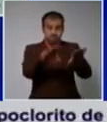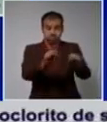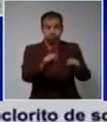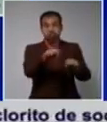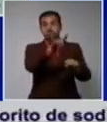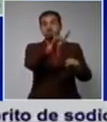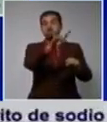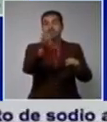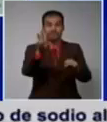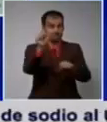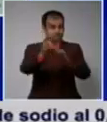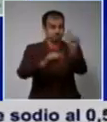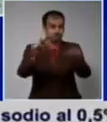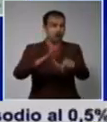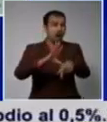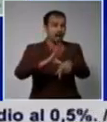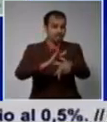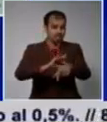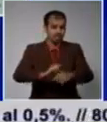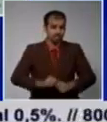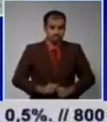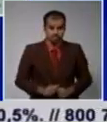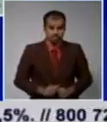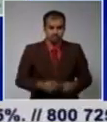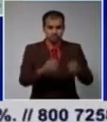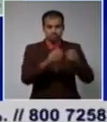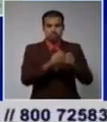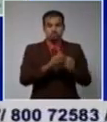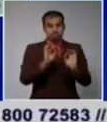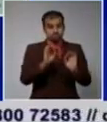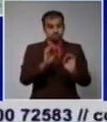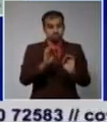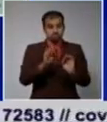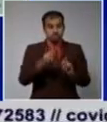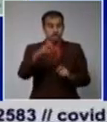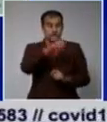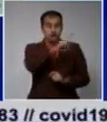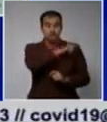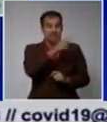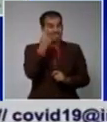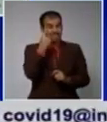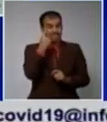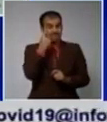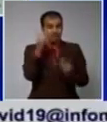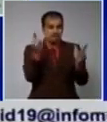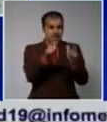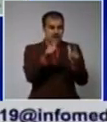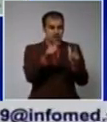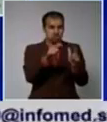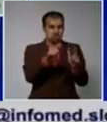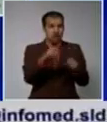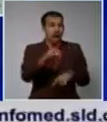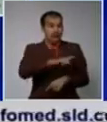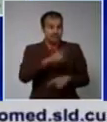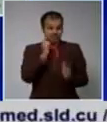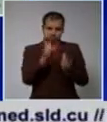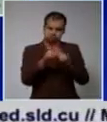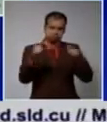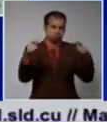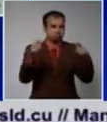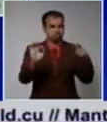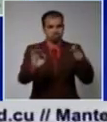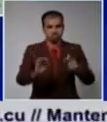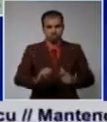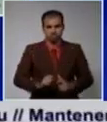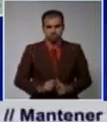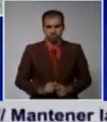casos autóctonos, más que el día anterior, que ya había tenido un incremento. La